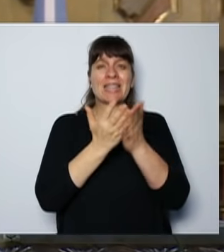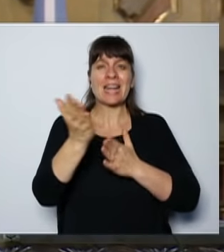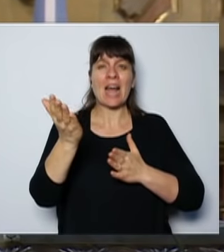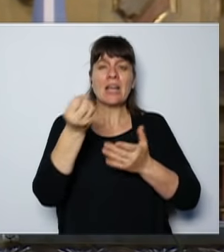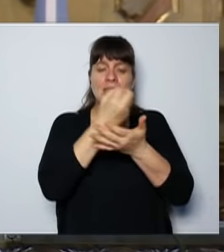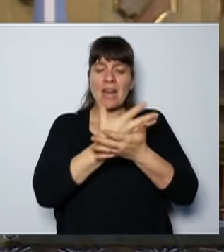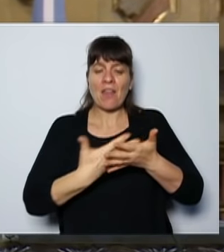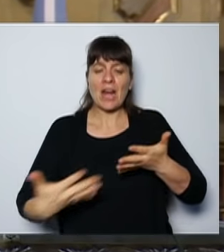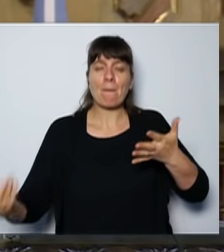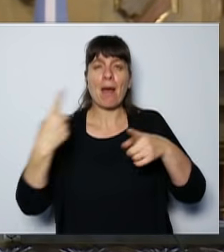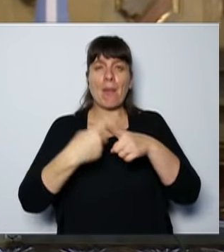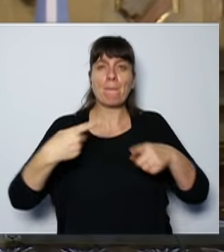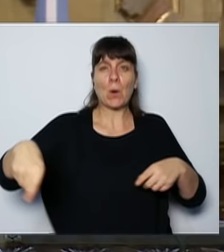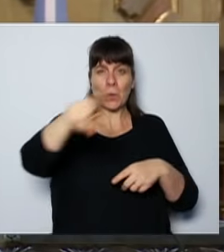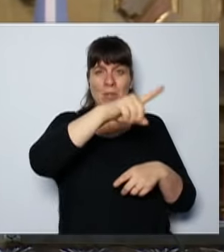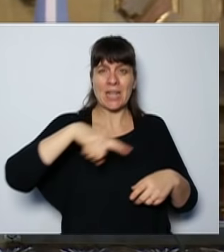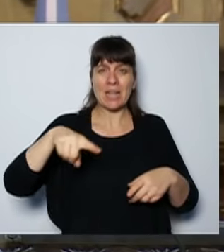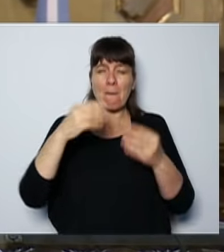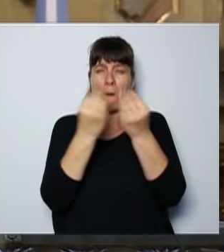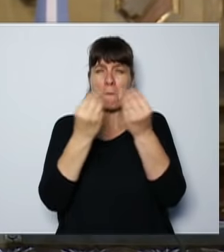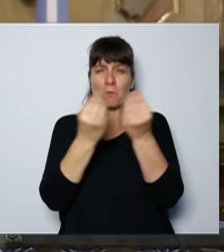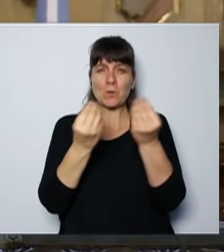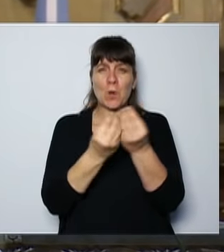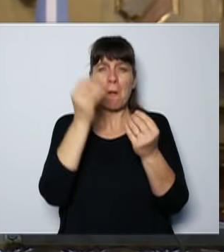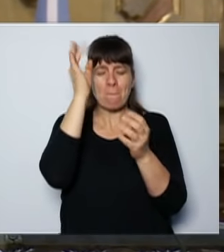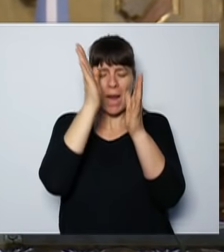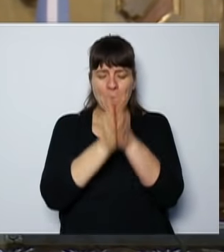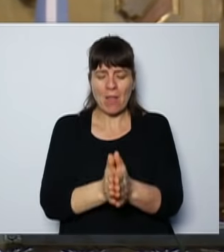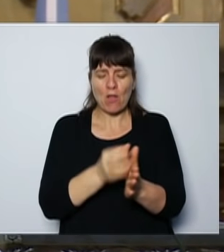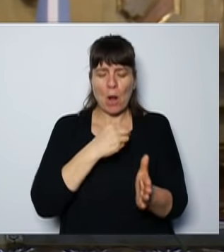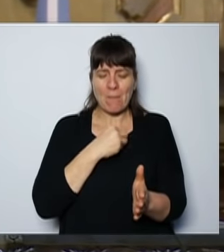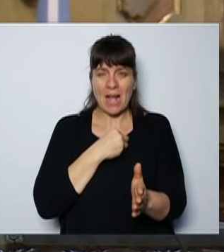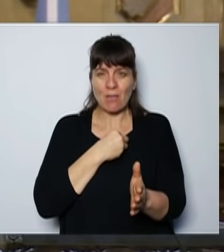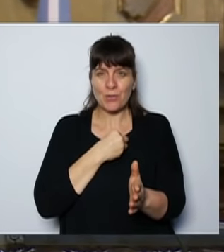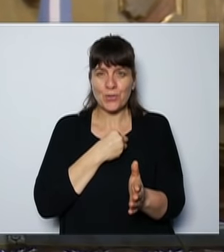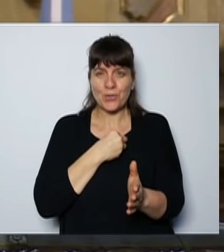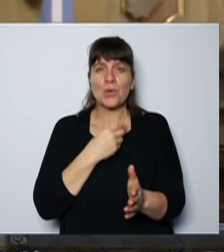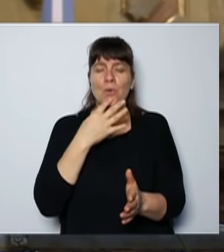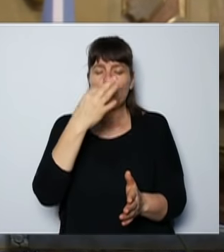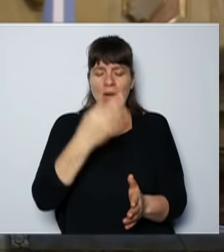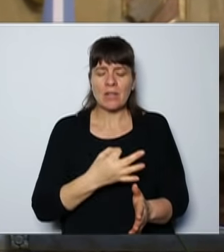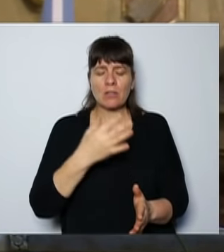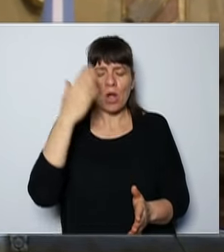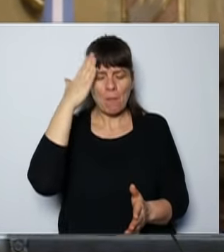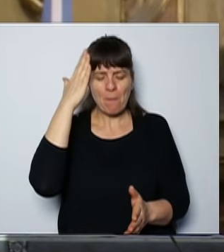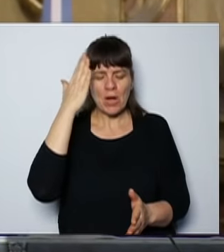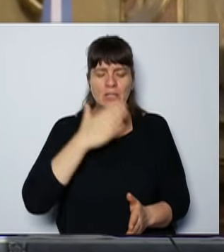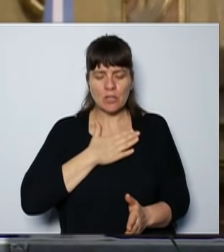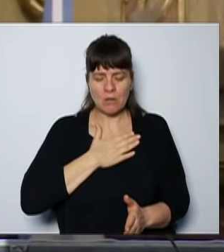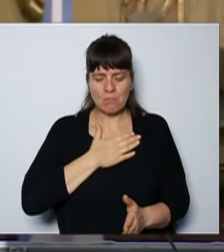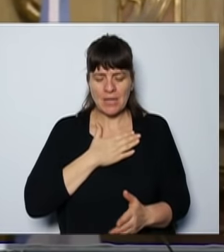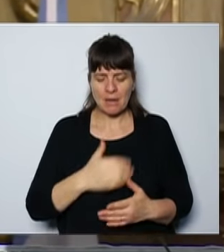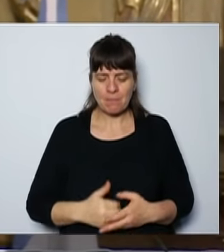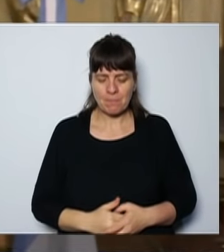eterna, que será derramada por ustedes y por muchos para el perdón de los pecados. Hagan esto en